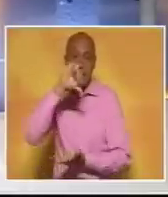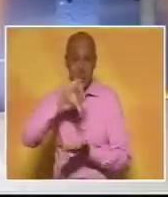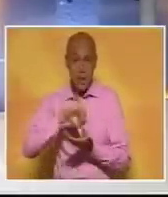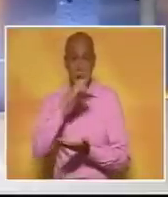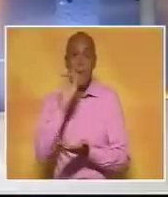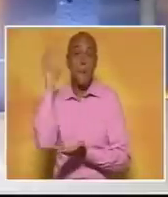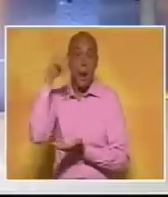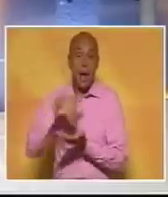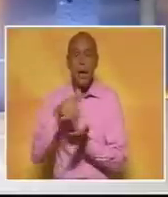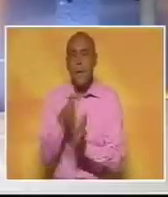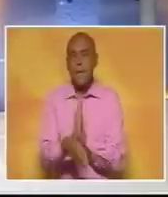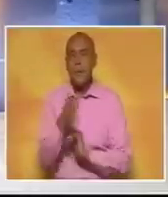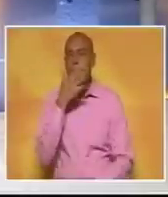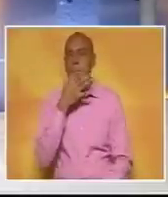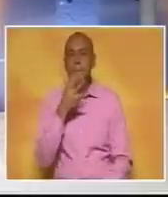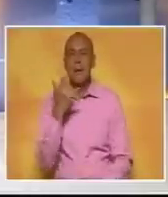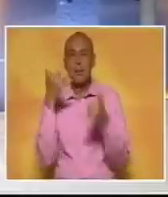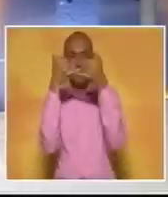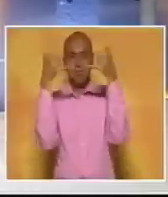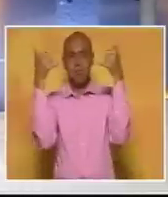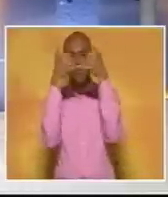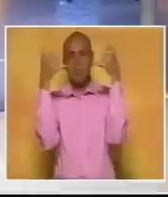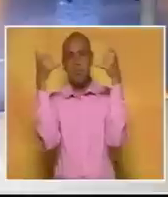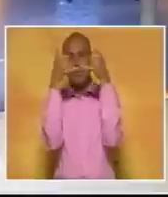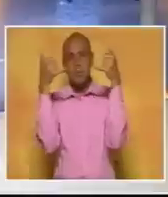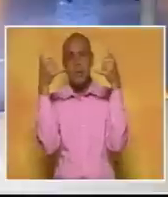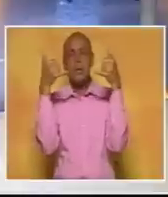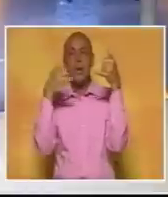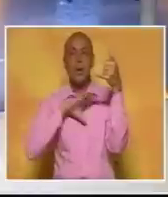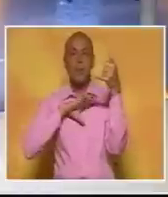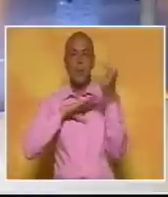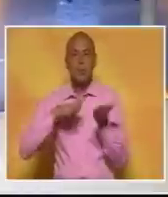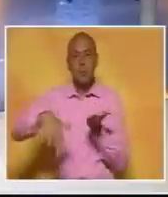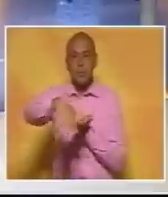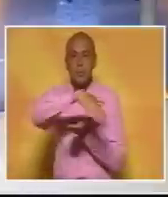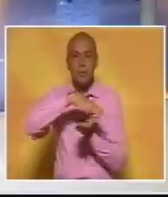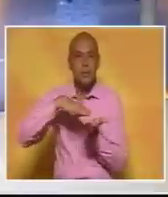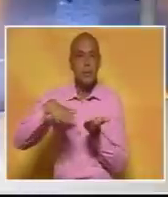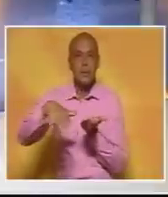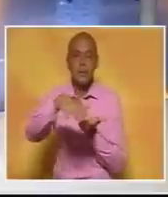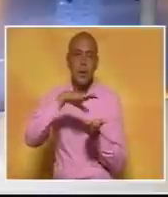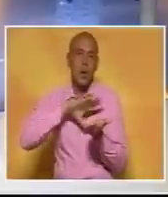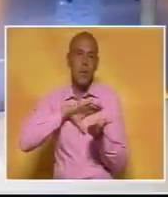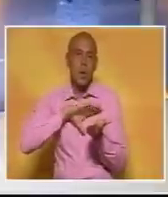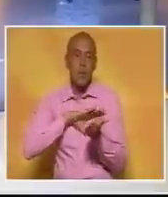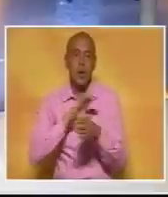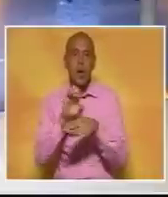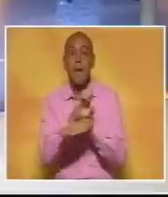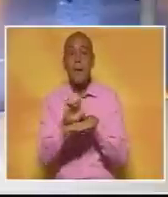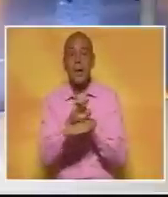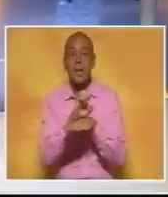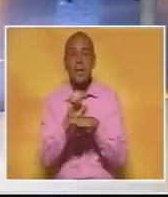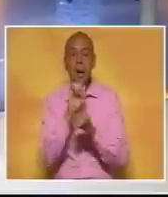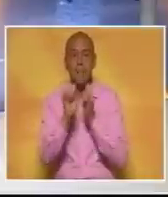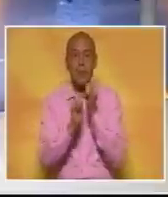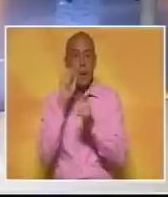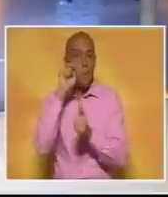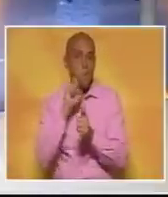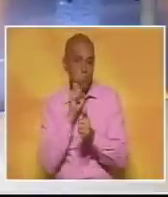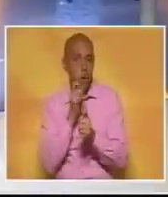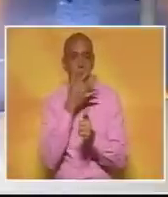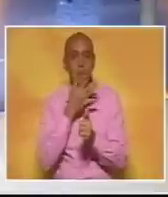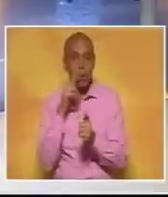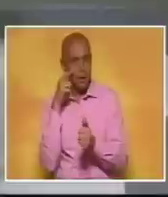luego de que este jueves se registrara un cortocircuito en las salas A y B del área de emergencia pediátrica del centro